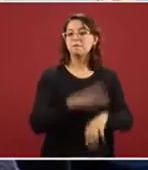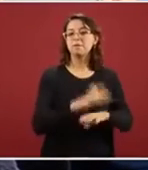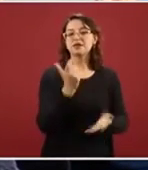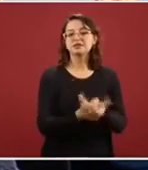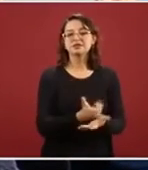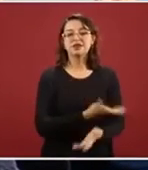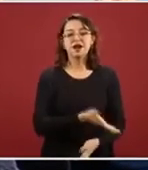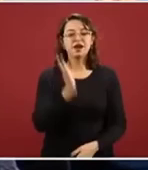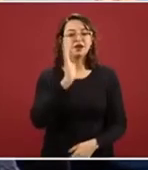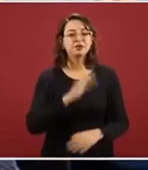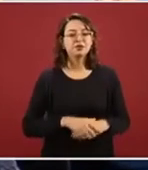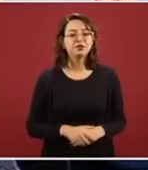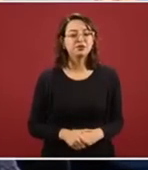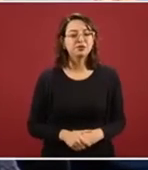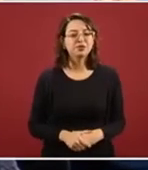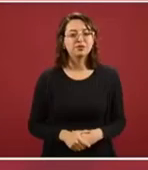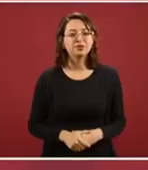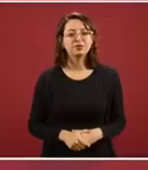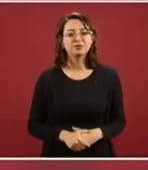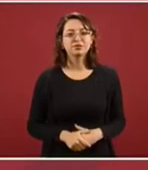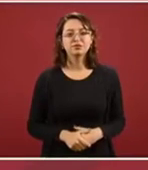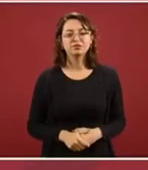caro.